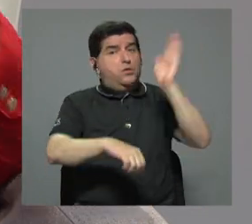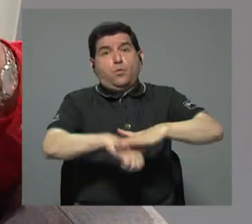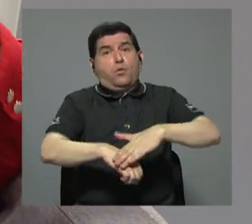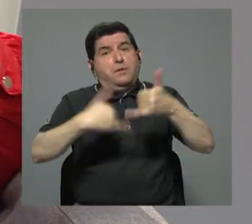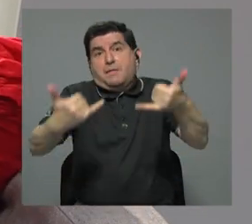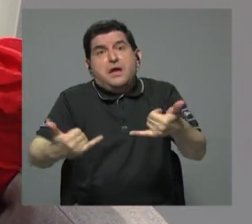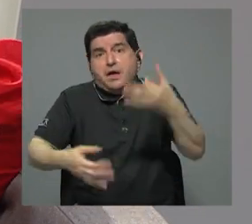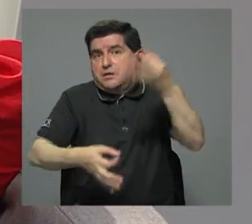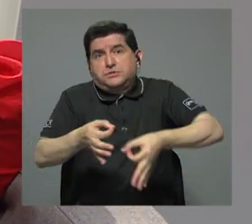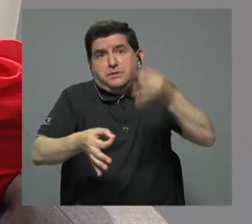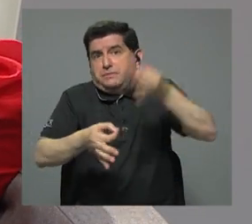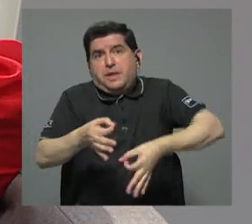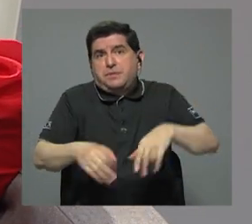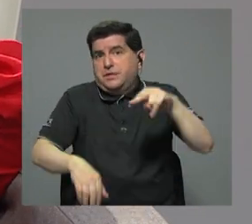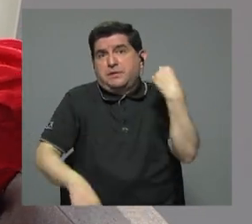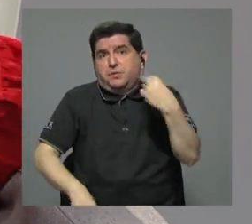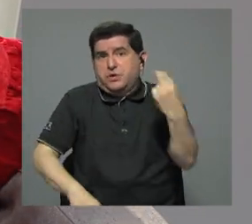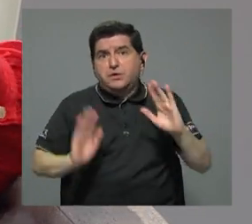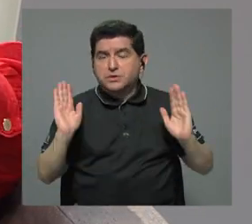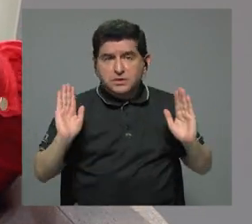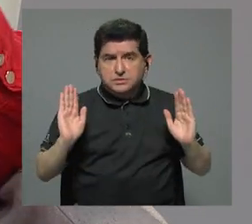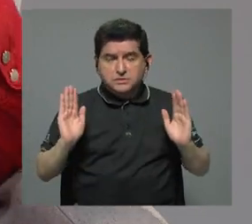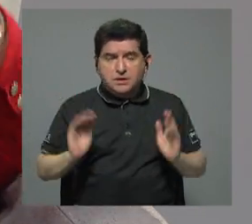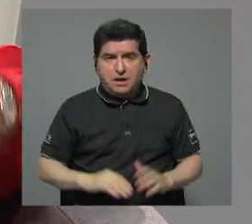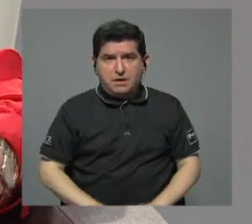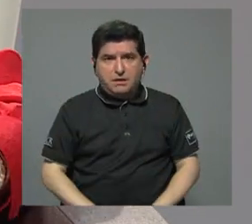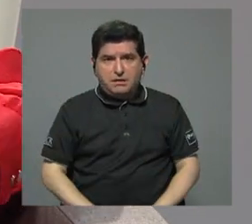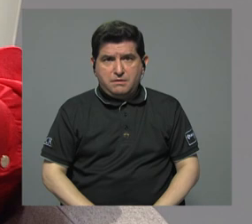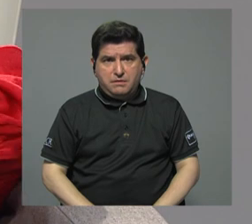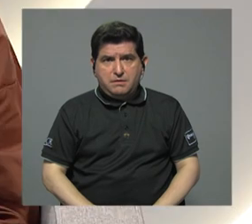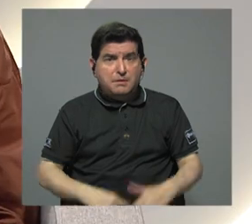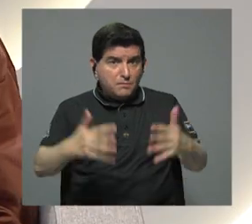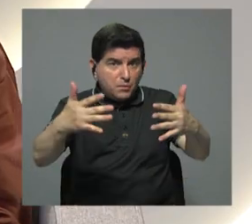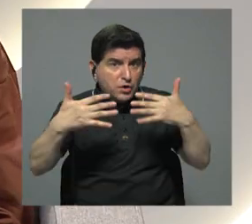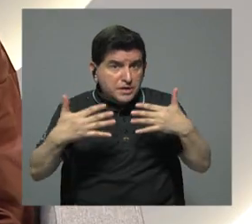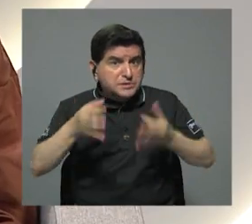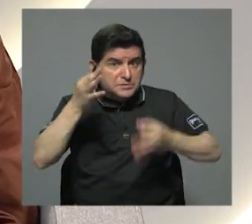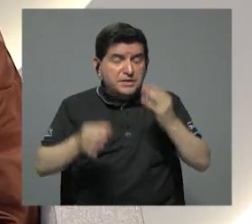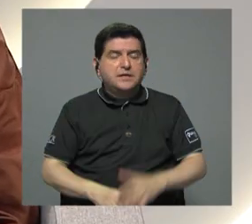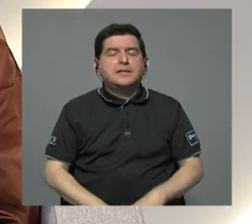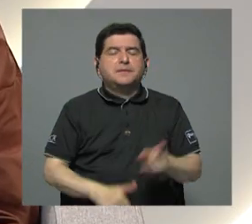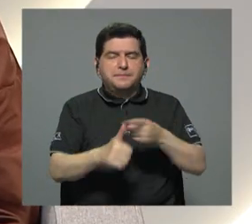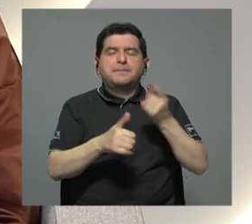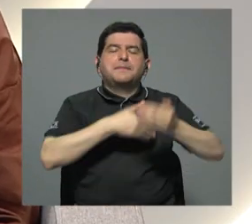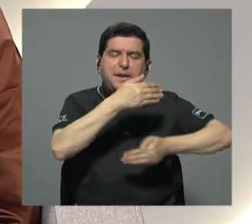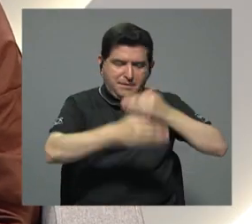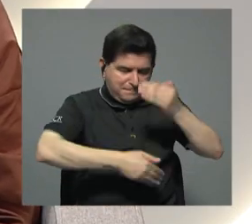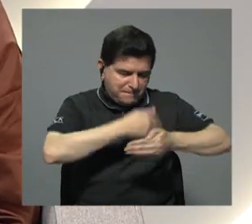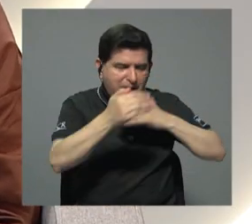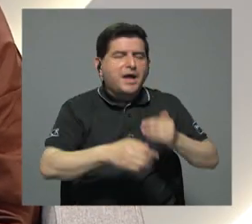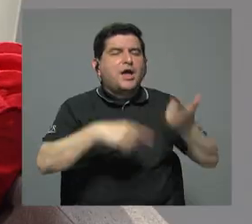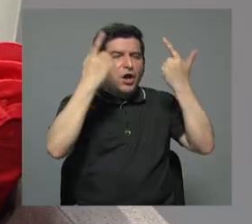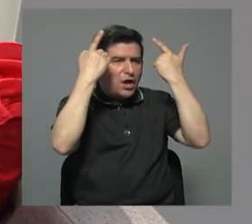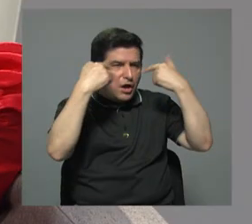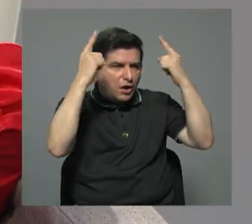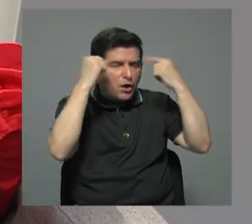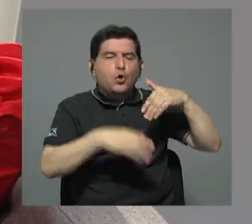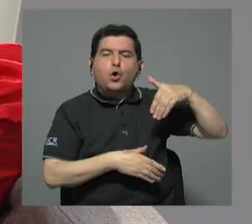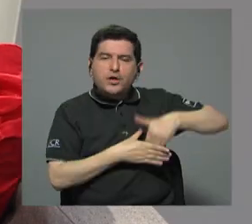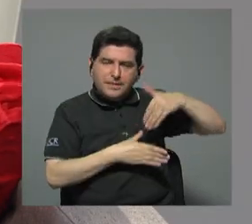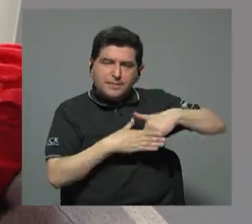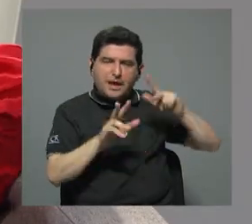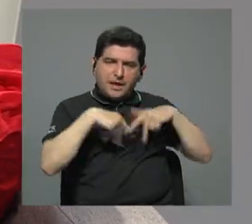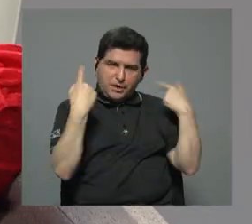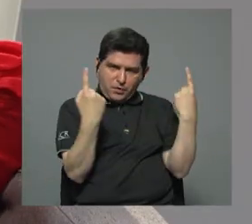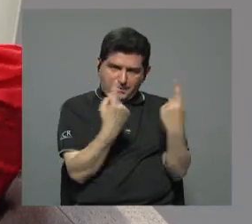simplemente porque está en la noticia sino que es eso y hacer un proceso eficaz a nivel interno del